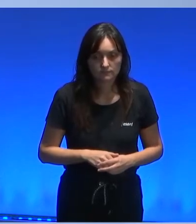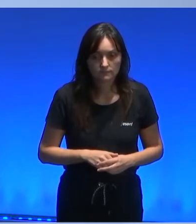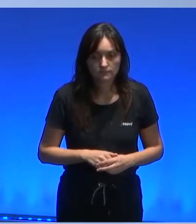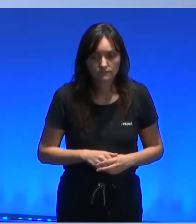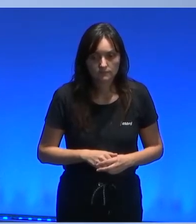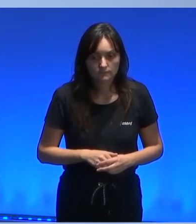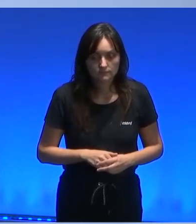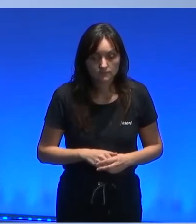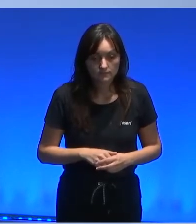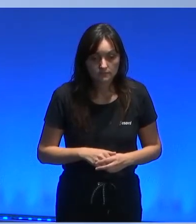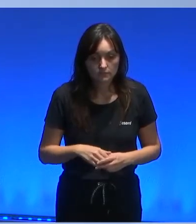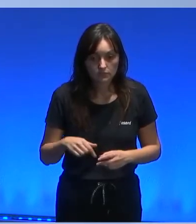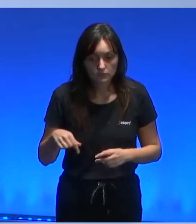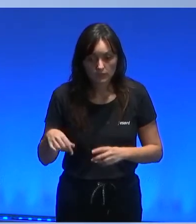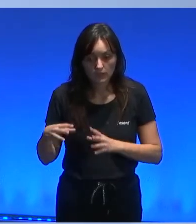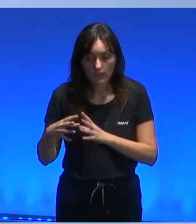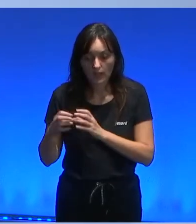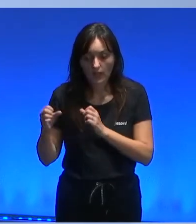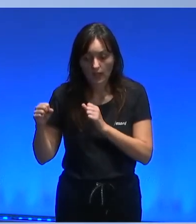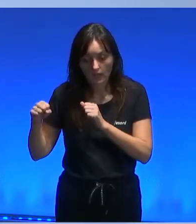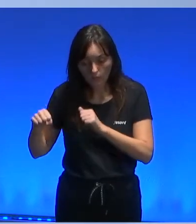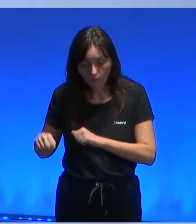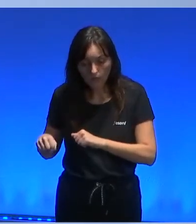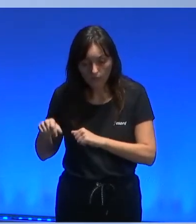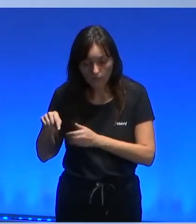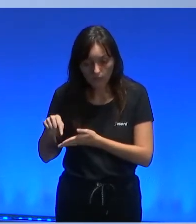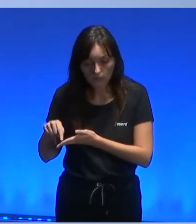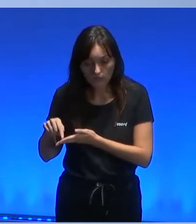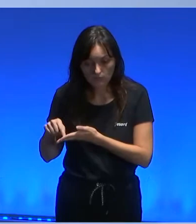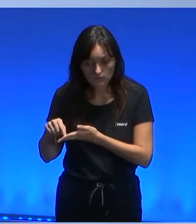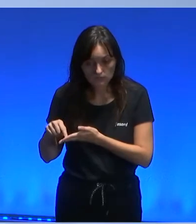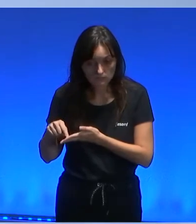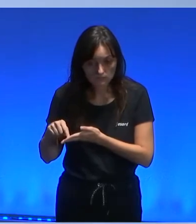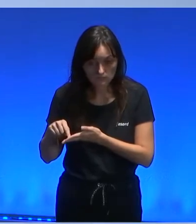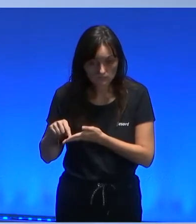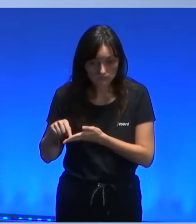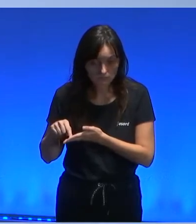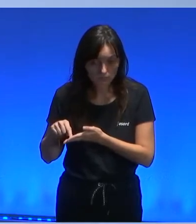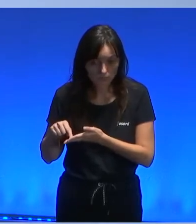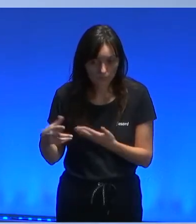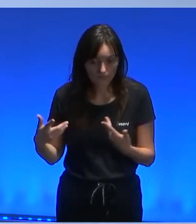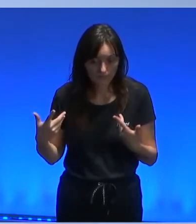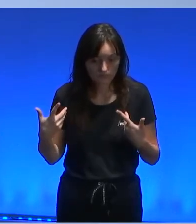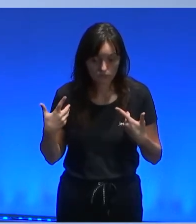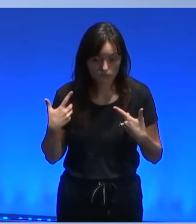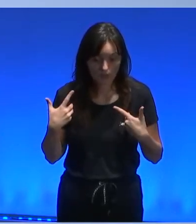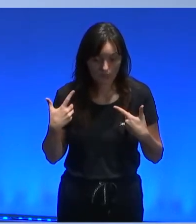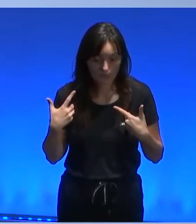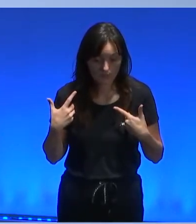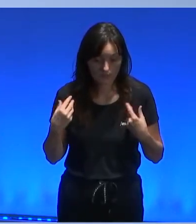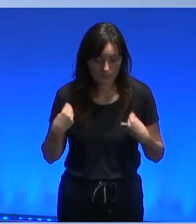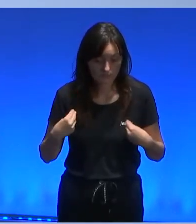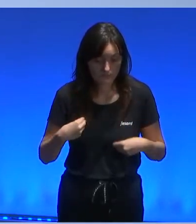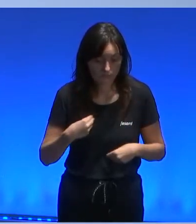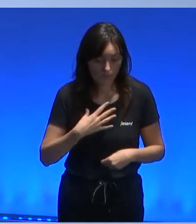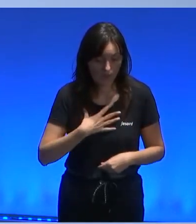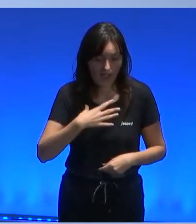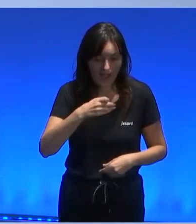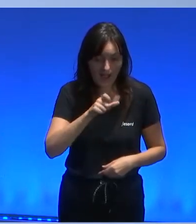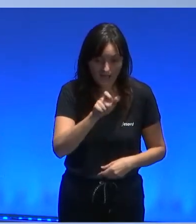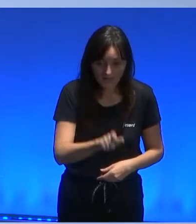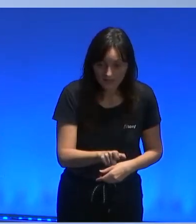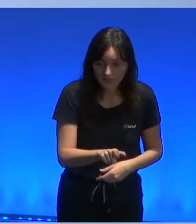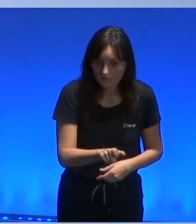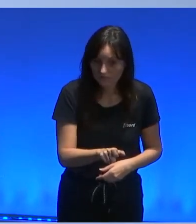esta convención yo creo que está en la mano del alcalde. Yo creo que el alcalde es